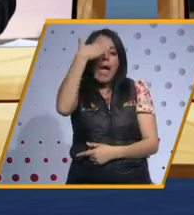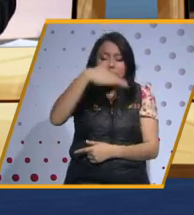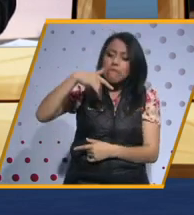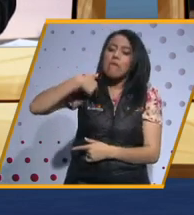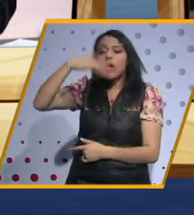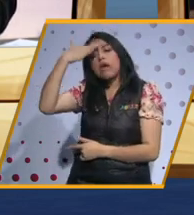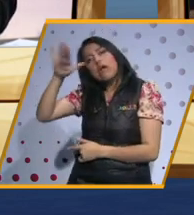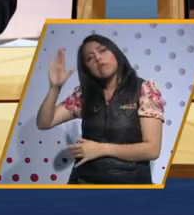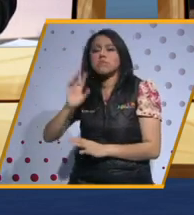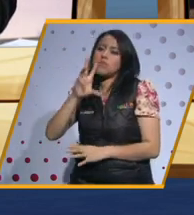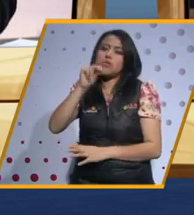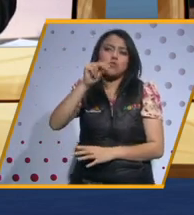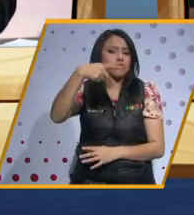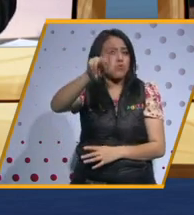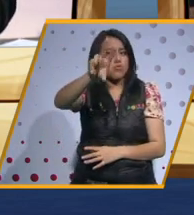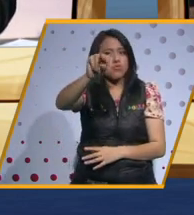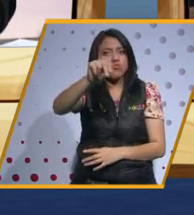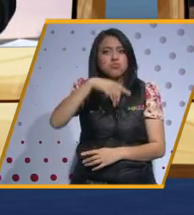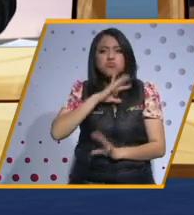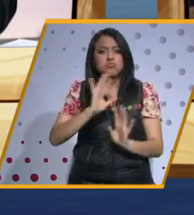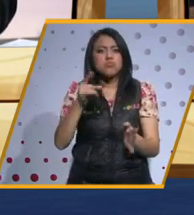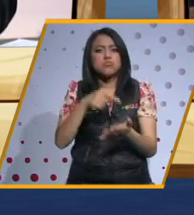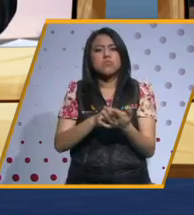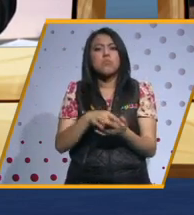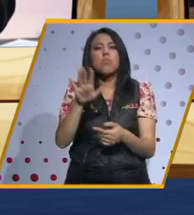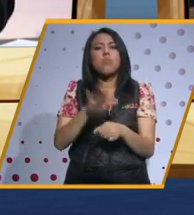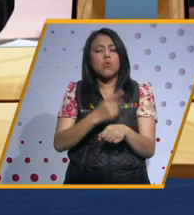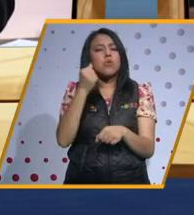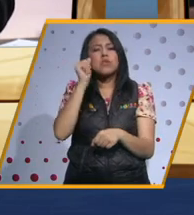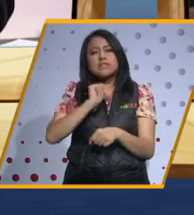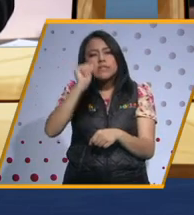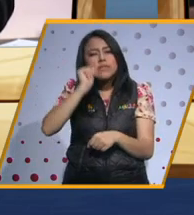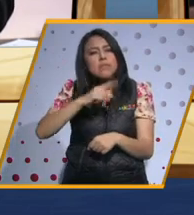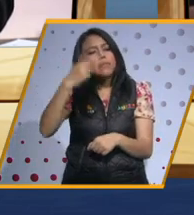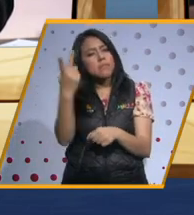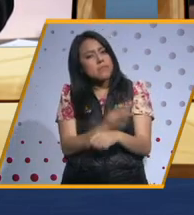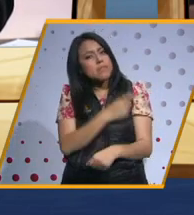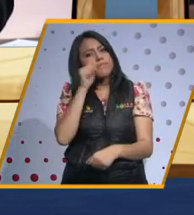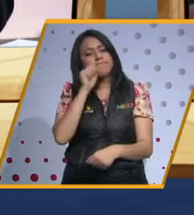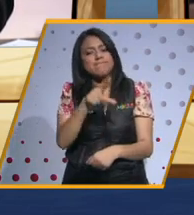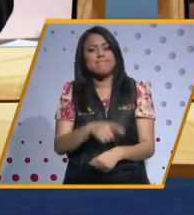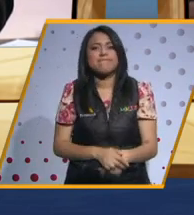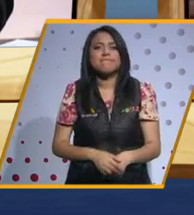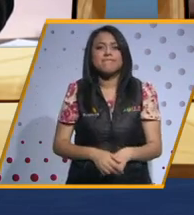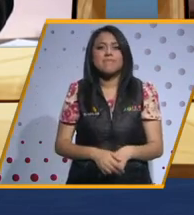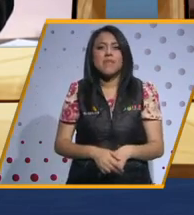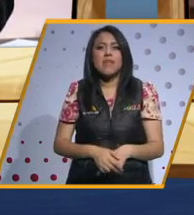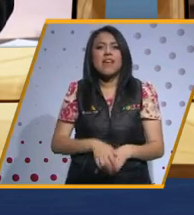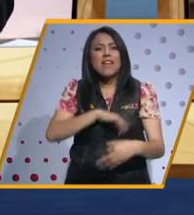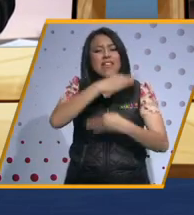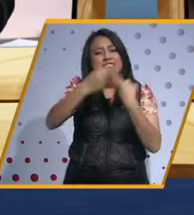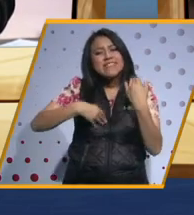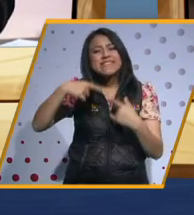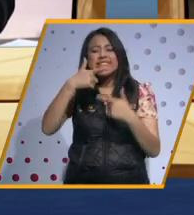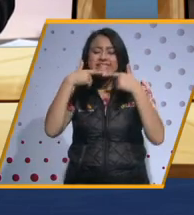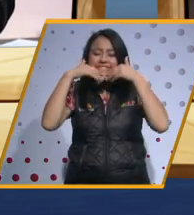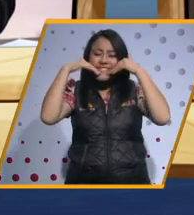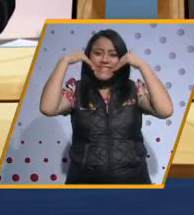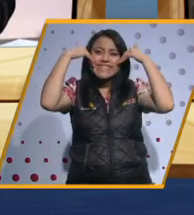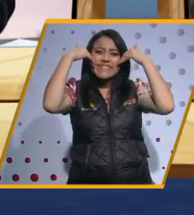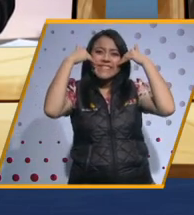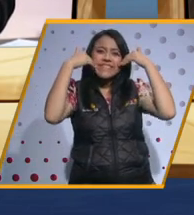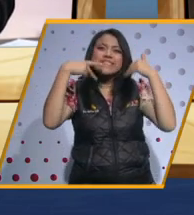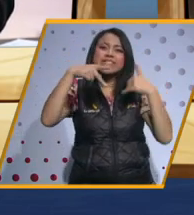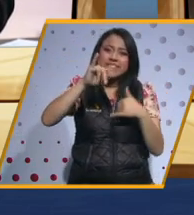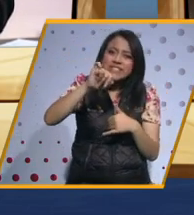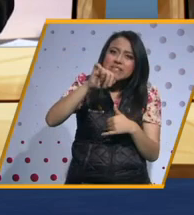cosas, ¿eh? Sí, claro. Mira, que sí. Mira que te lo estoy diciendo porque hemos visto esta historia muchas veces. A todo el mundo sonríele y dile sí, pero no les